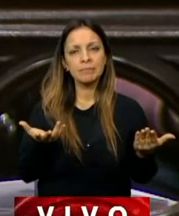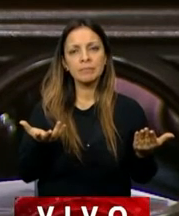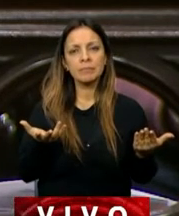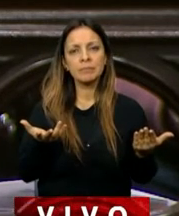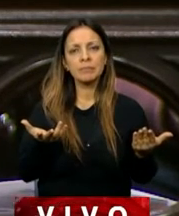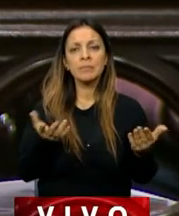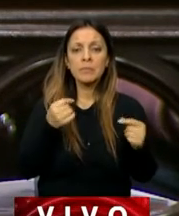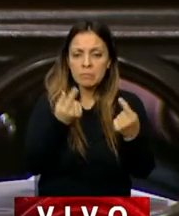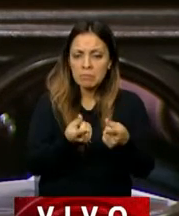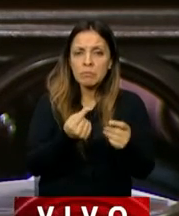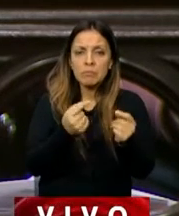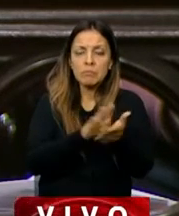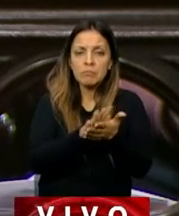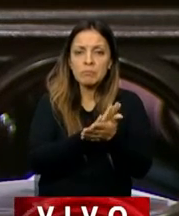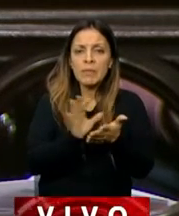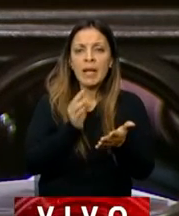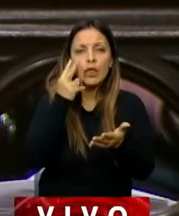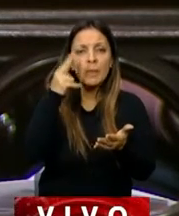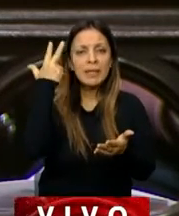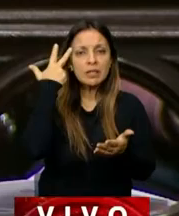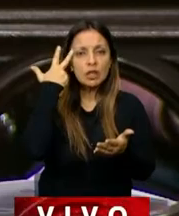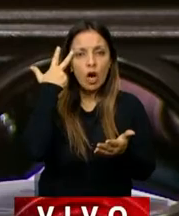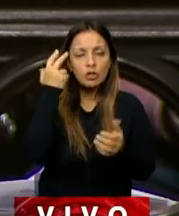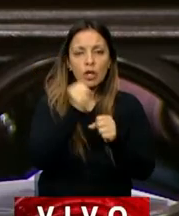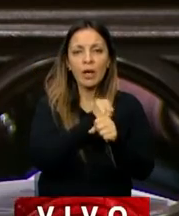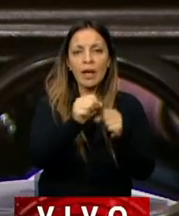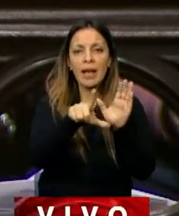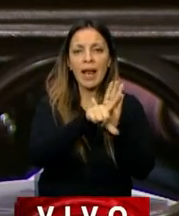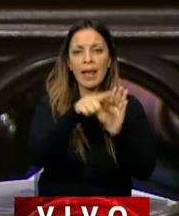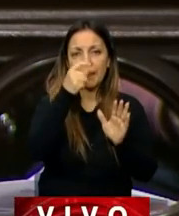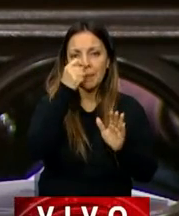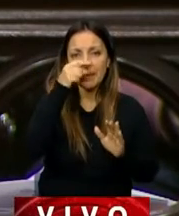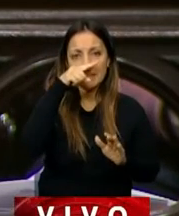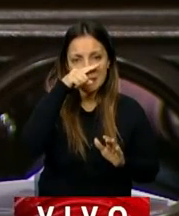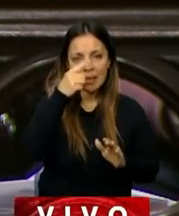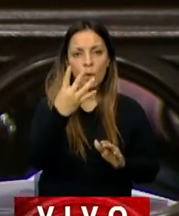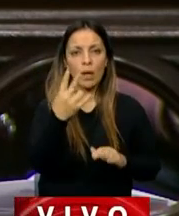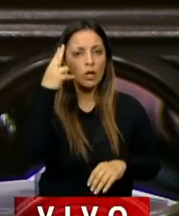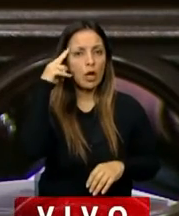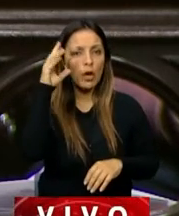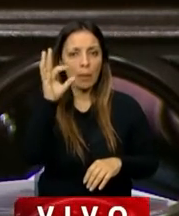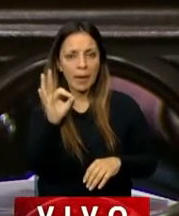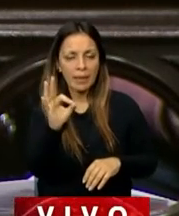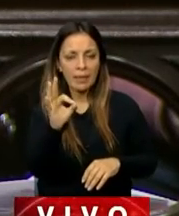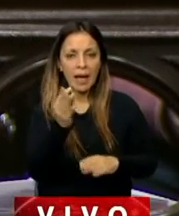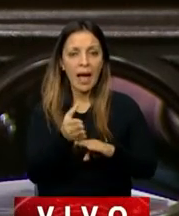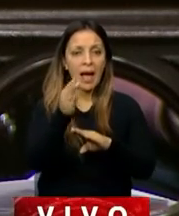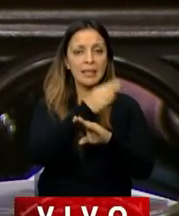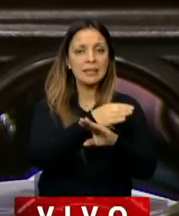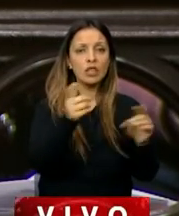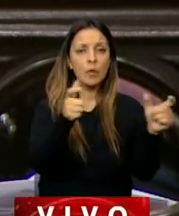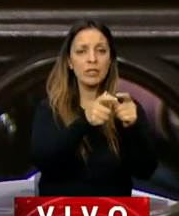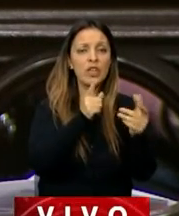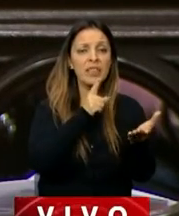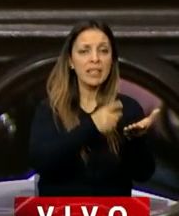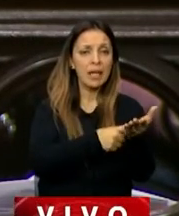lo subsana el cuerpo. En el año 2018 se sancionó la ley 27.490 sin dictamen de comisión, de